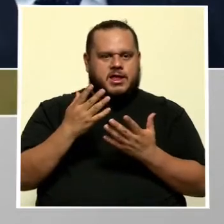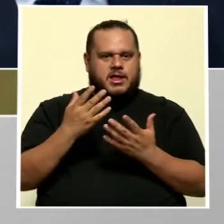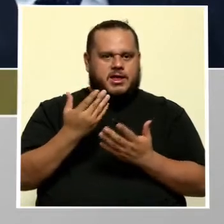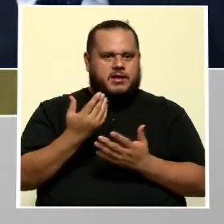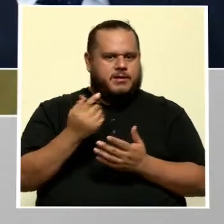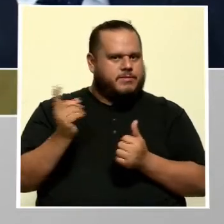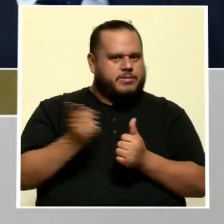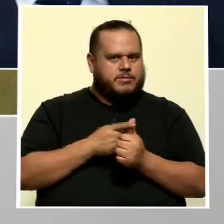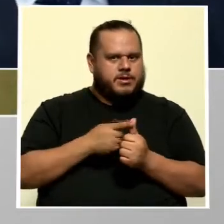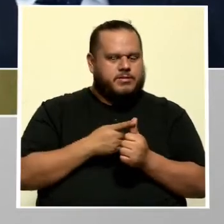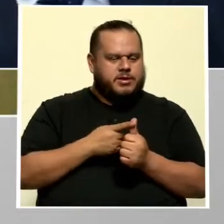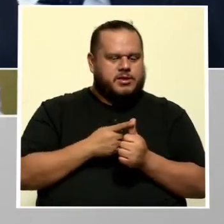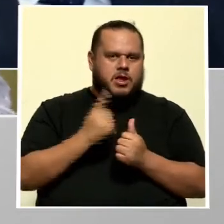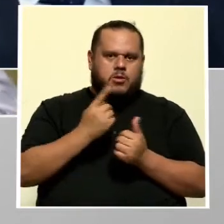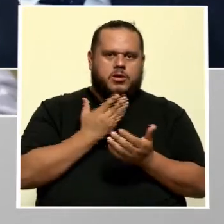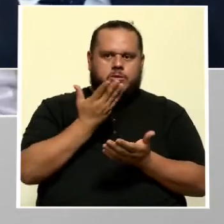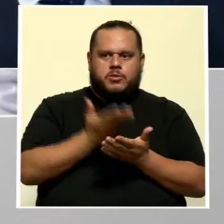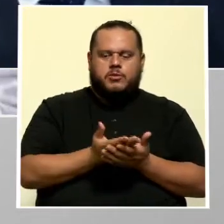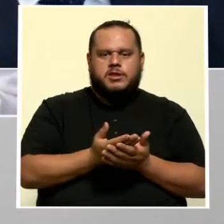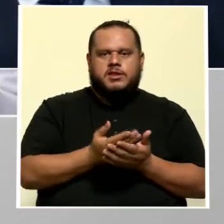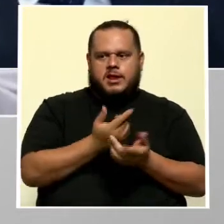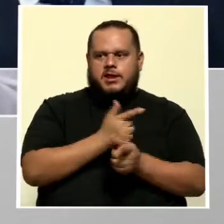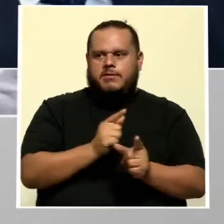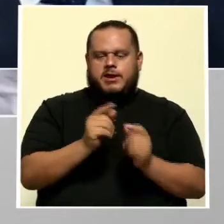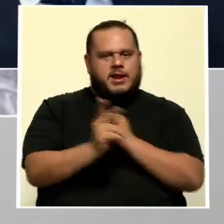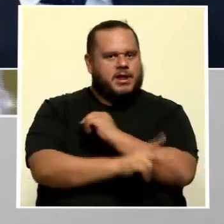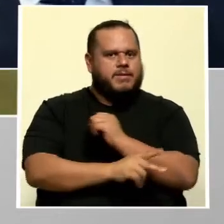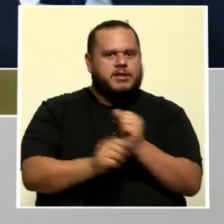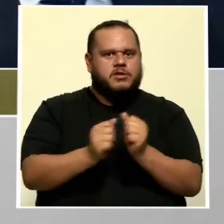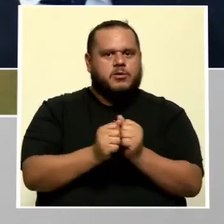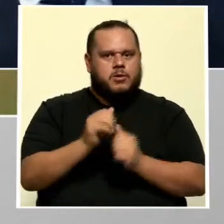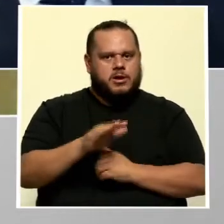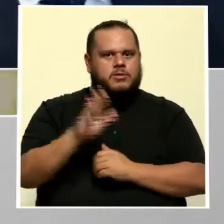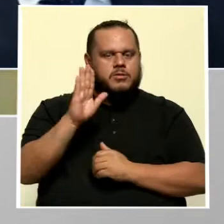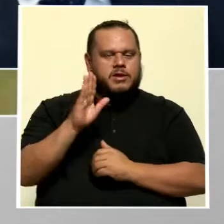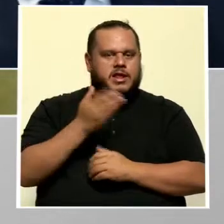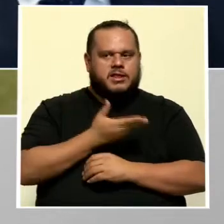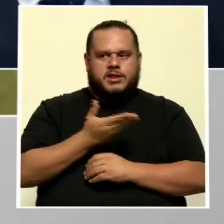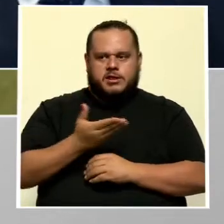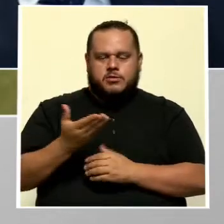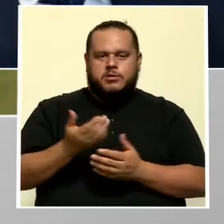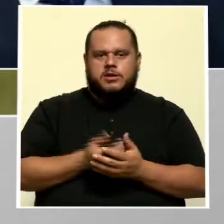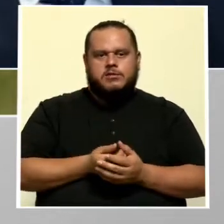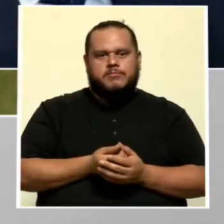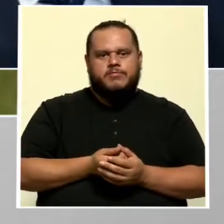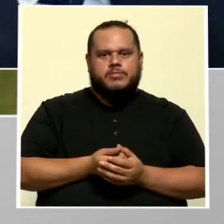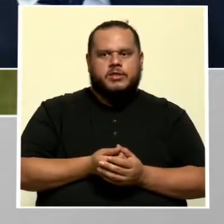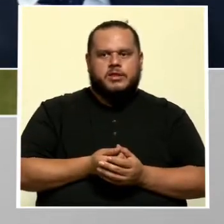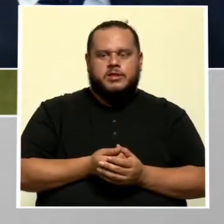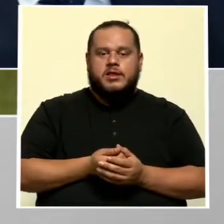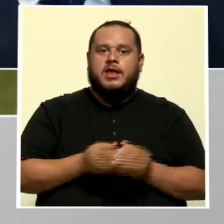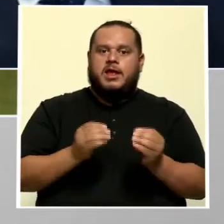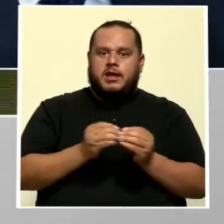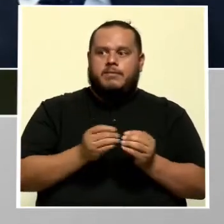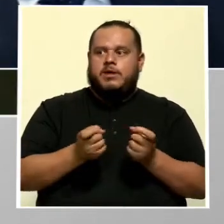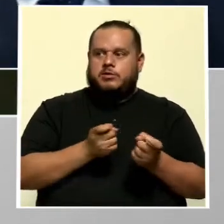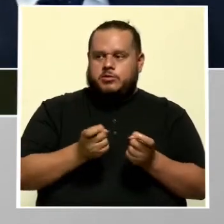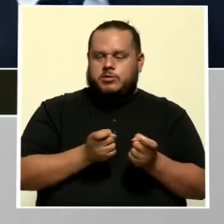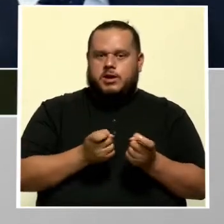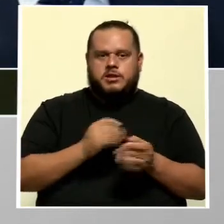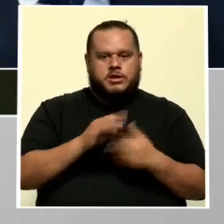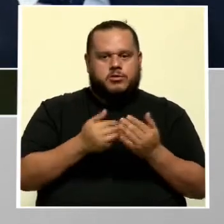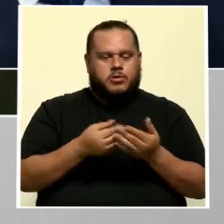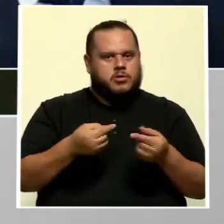una propuesta liberal al país con la promesa de que las cosas serían mucho más controladas que lo que